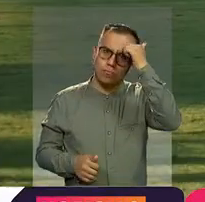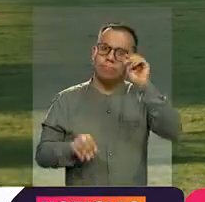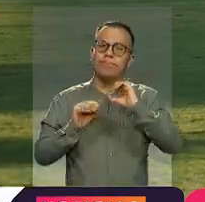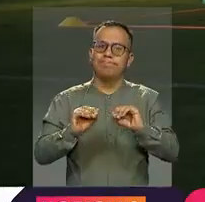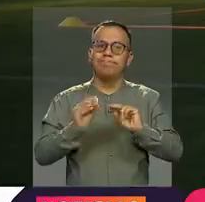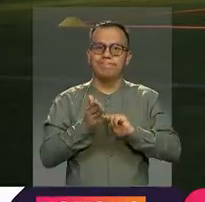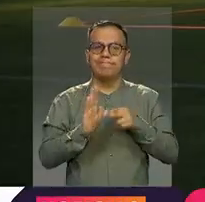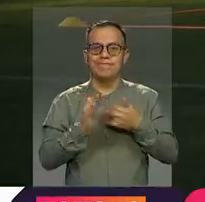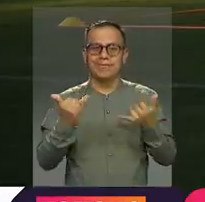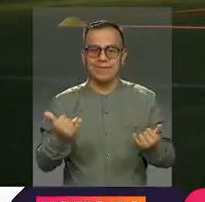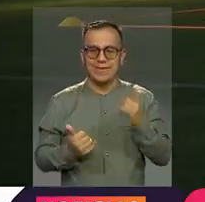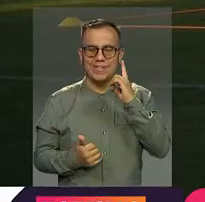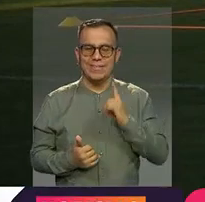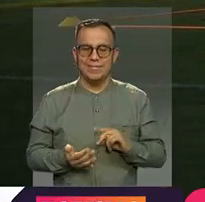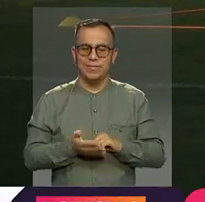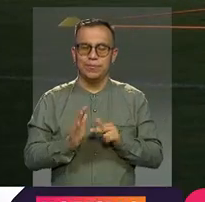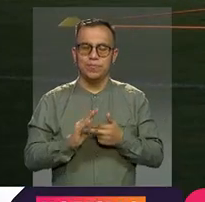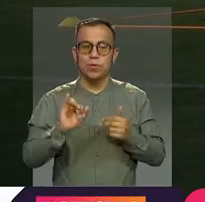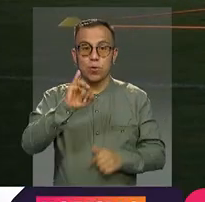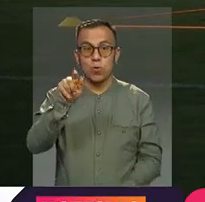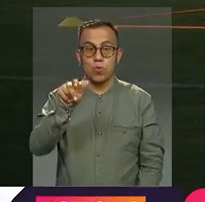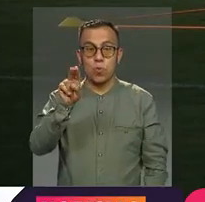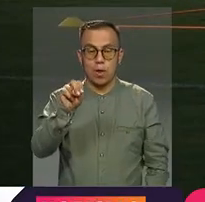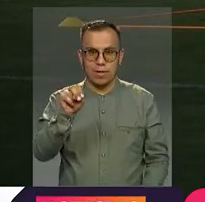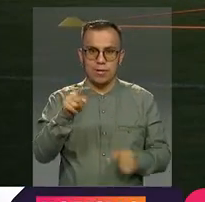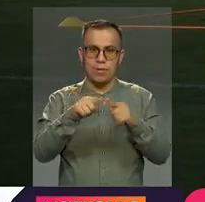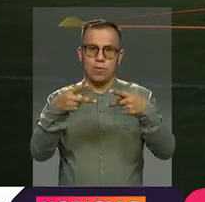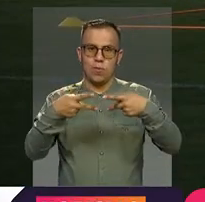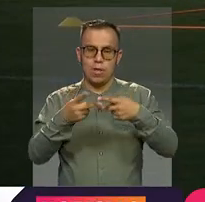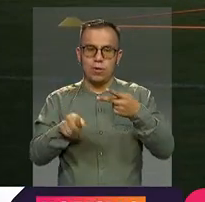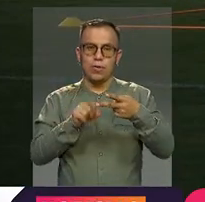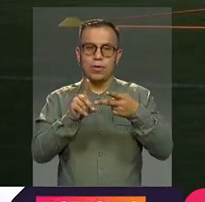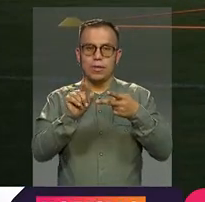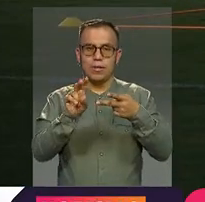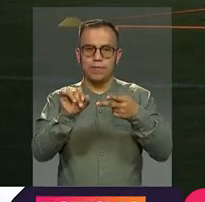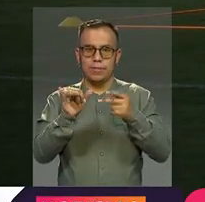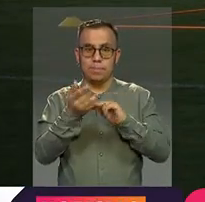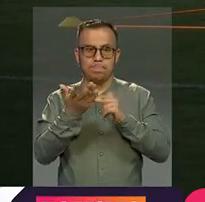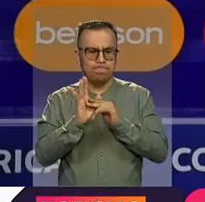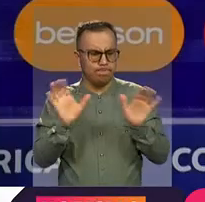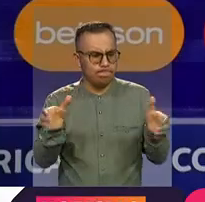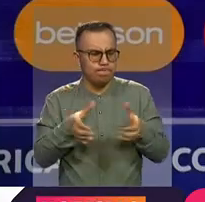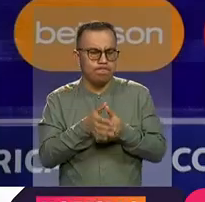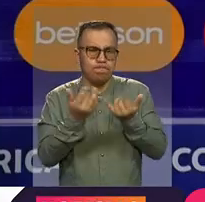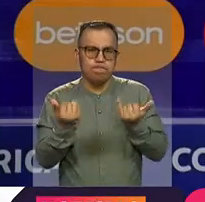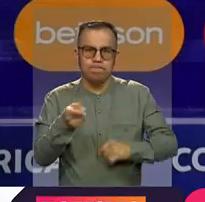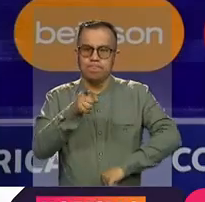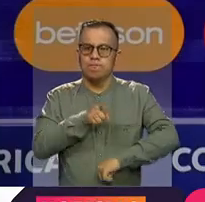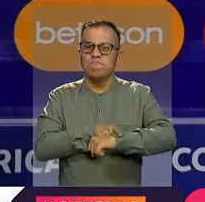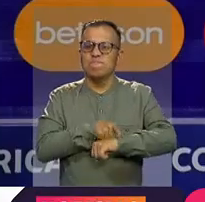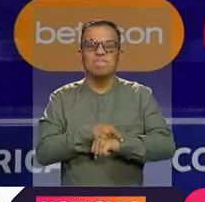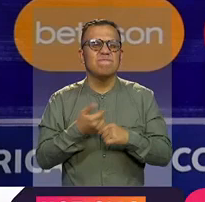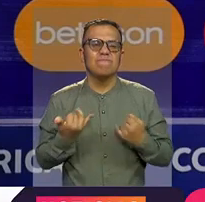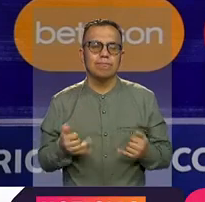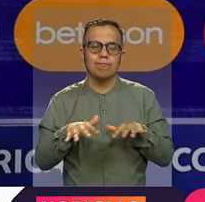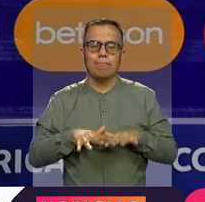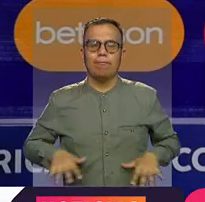buen momento de varios de sus jugadores como Juan Guillermo Cuadrado y David Ospina. Las características nuestras, el momento de nuestros